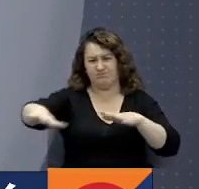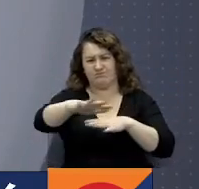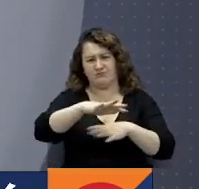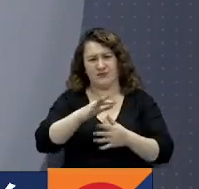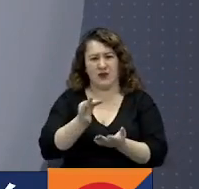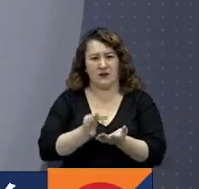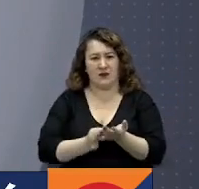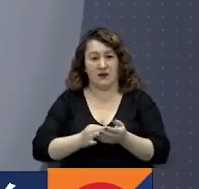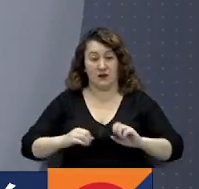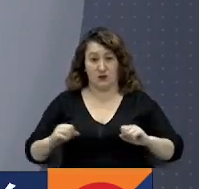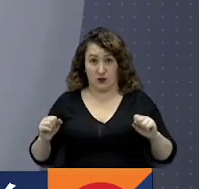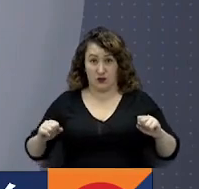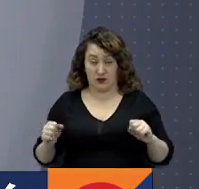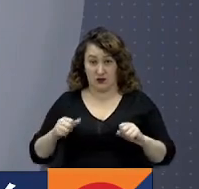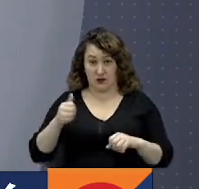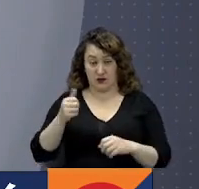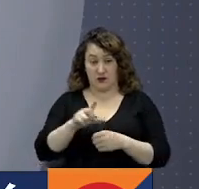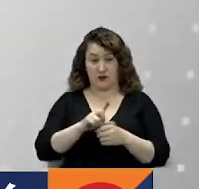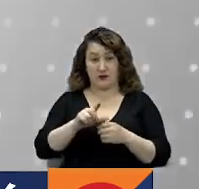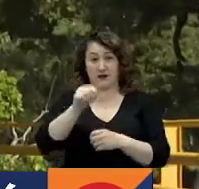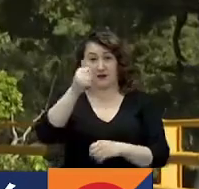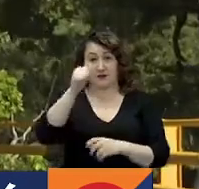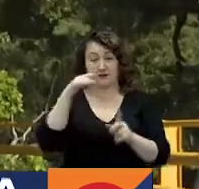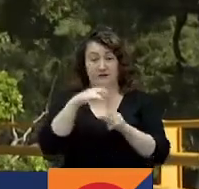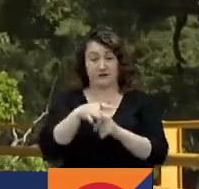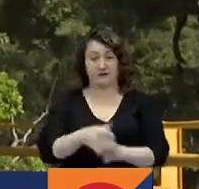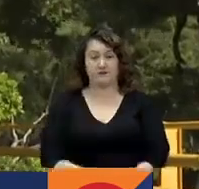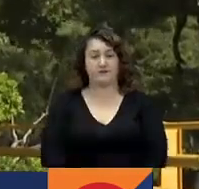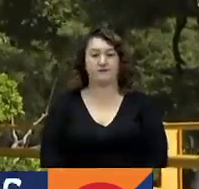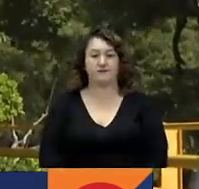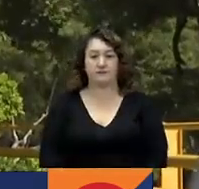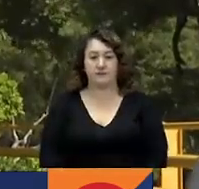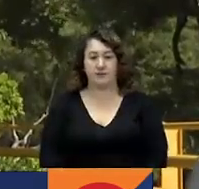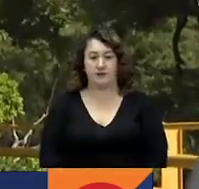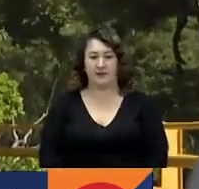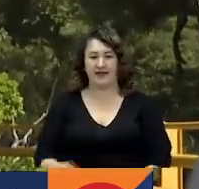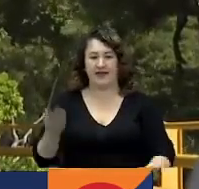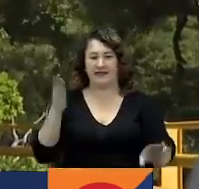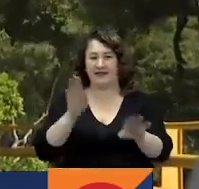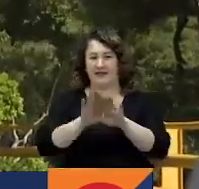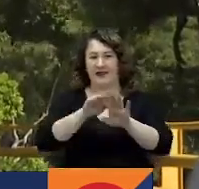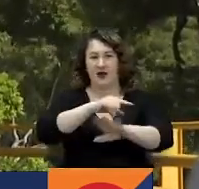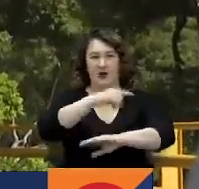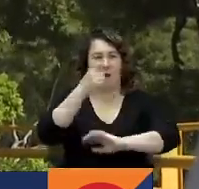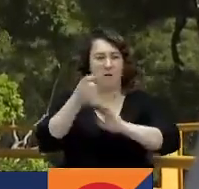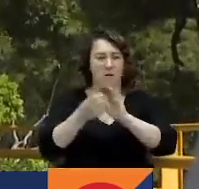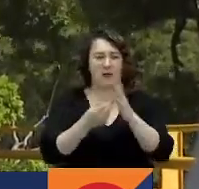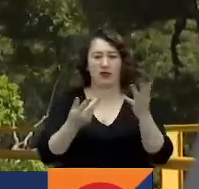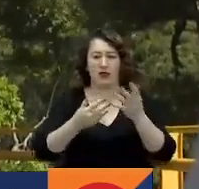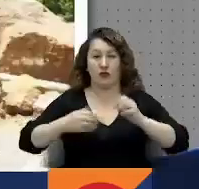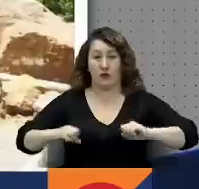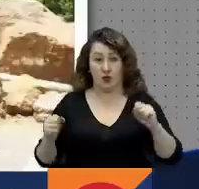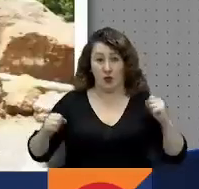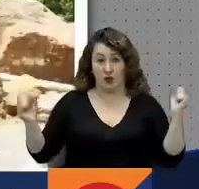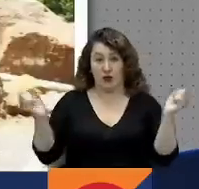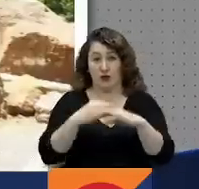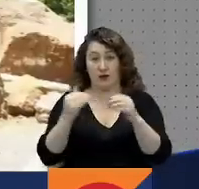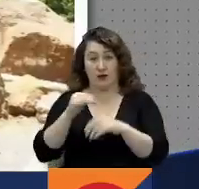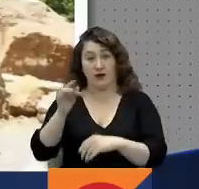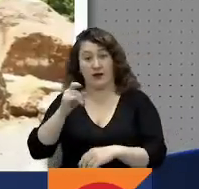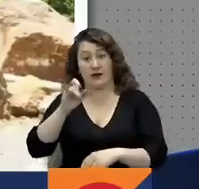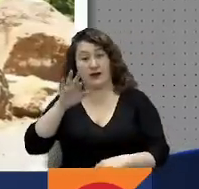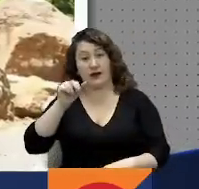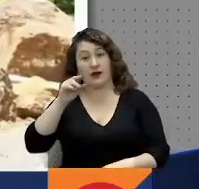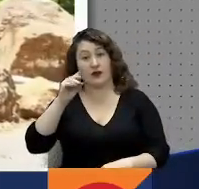país. 10 localidades afectadas. Cierre total de la vía Bogotá-Girardot en el kilómetro